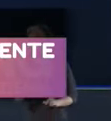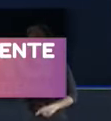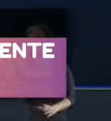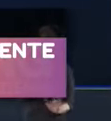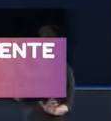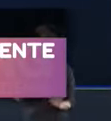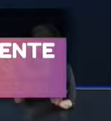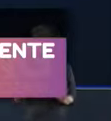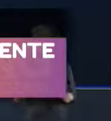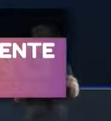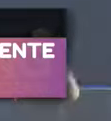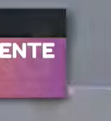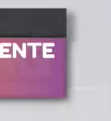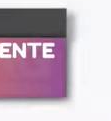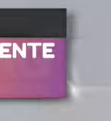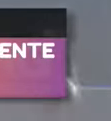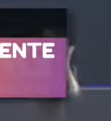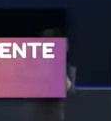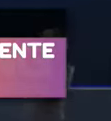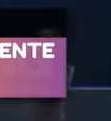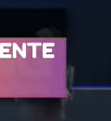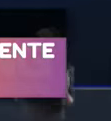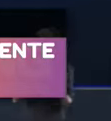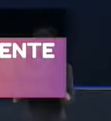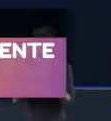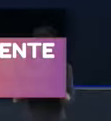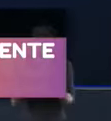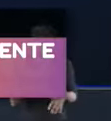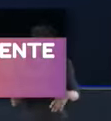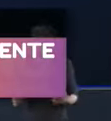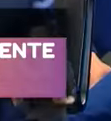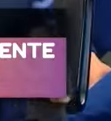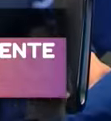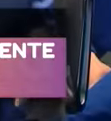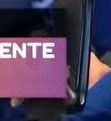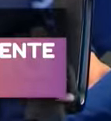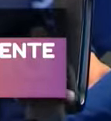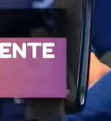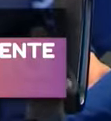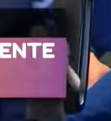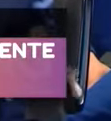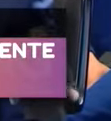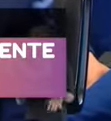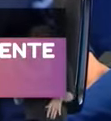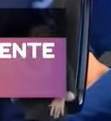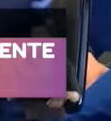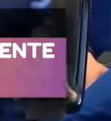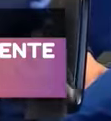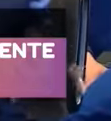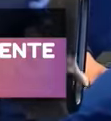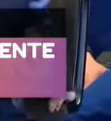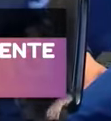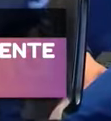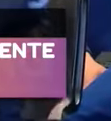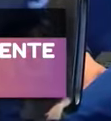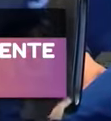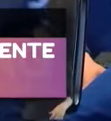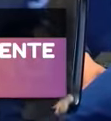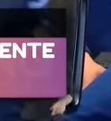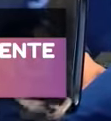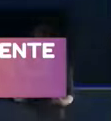Entonces, hoy hay un esquema de cierta estabilidad, de cierta expectativa, y bienvenido sea para todos los